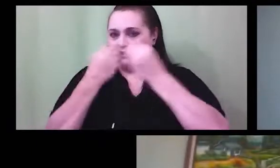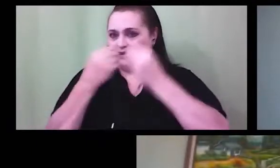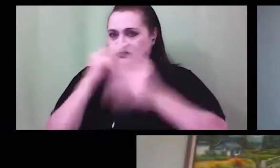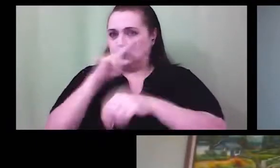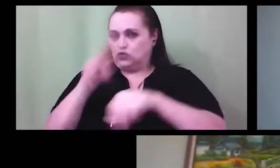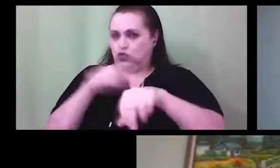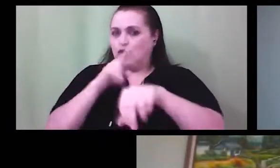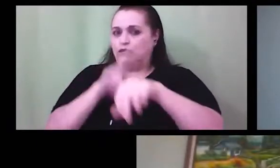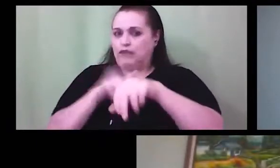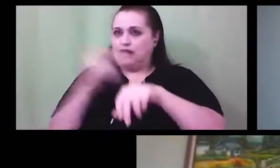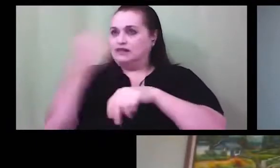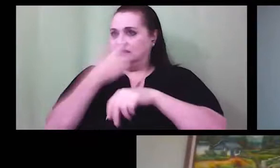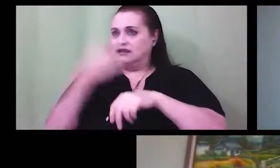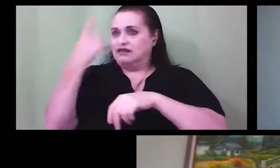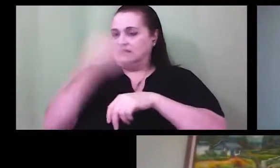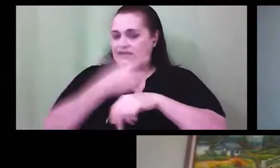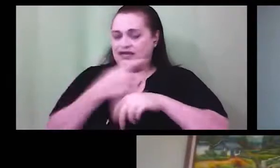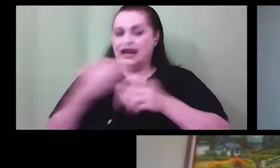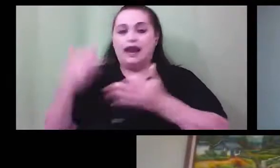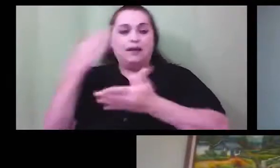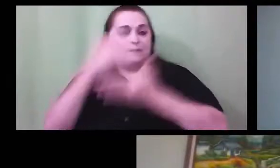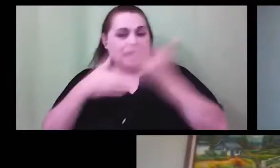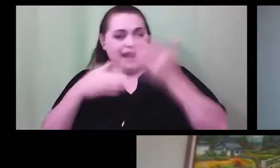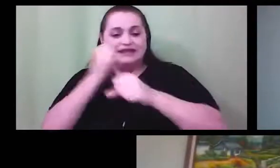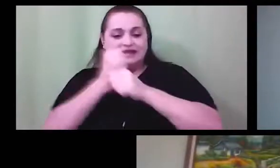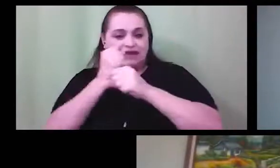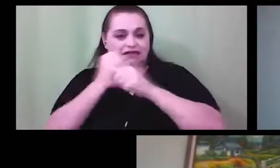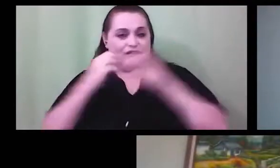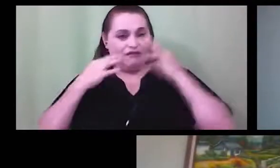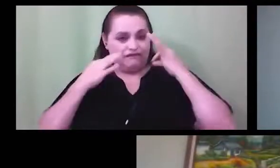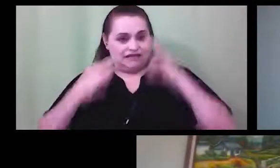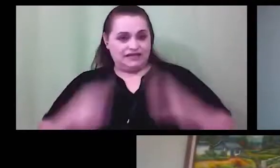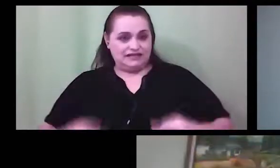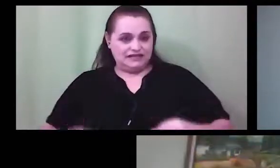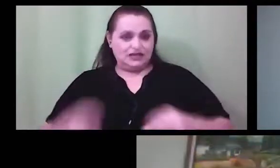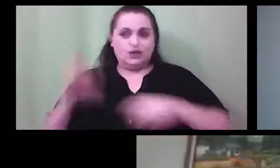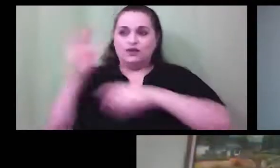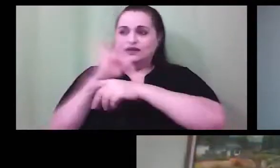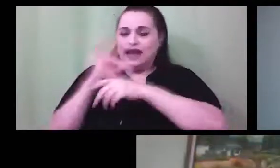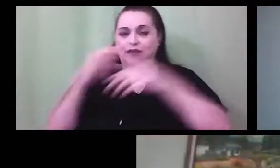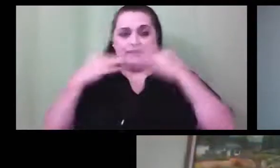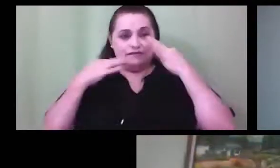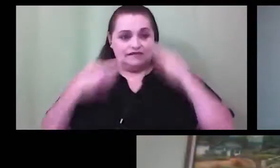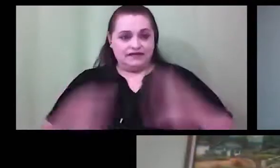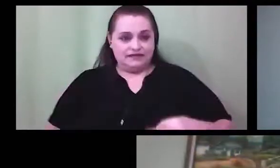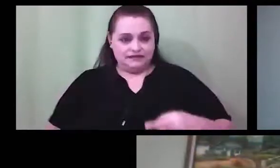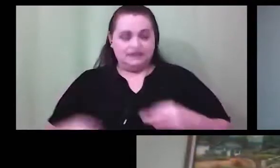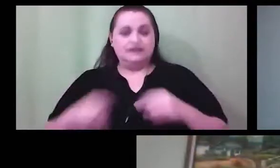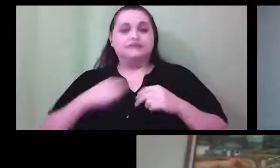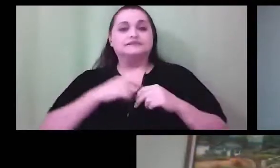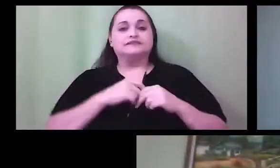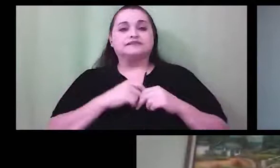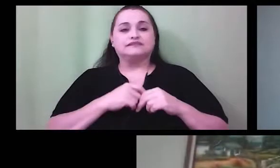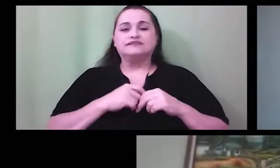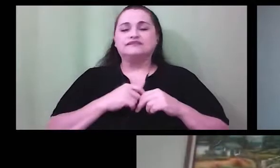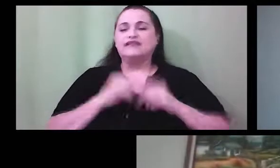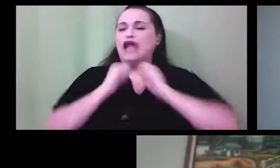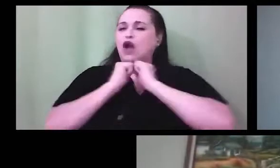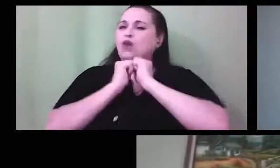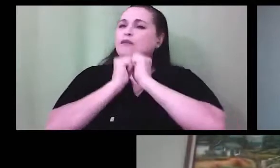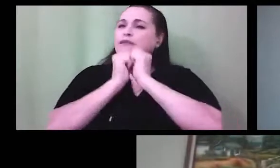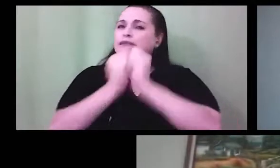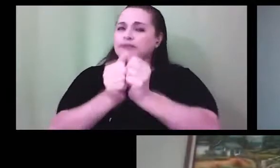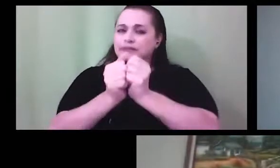el día a día comer. La parte de trabajo físico, terapia física, ¿verdad? Es un acompañamiento